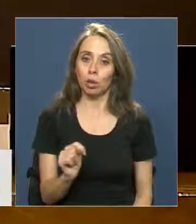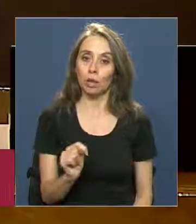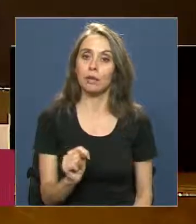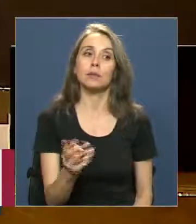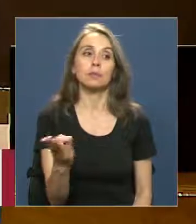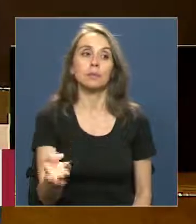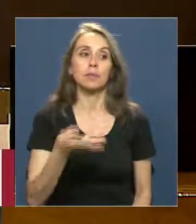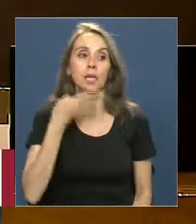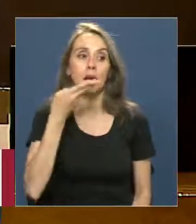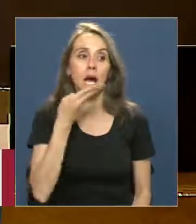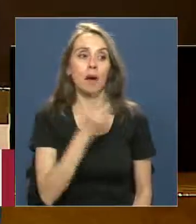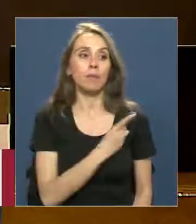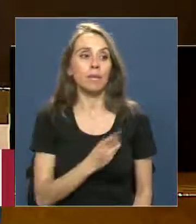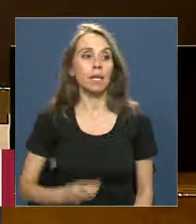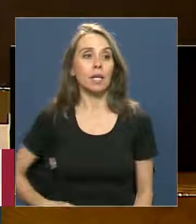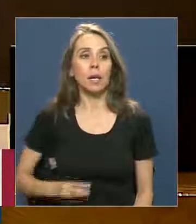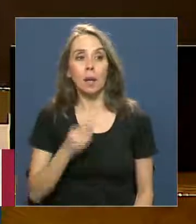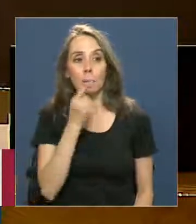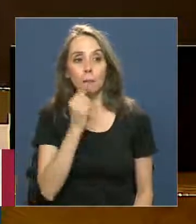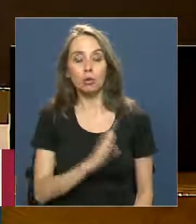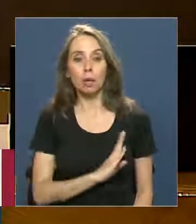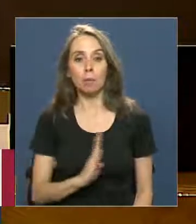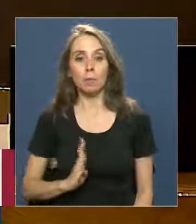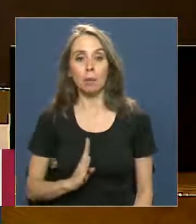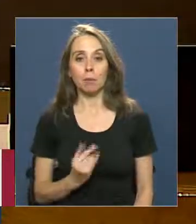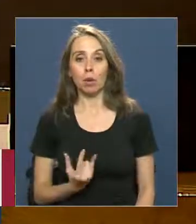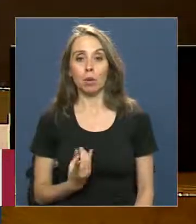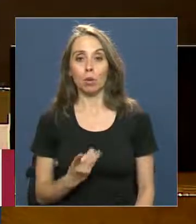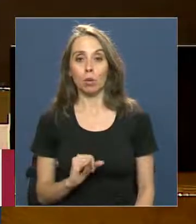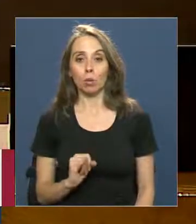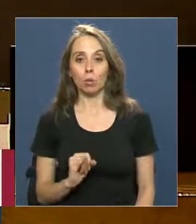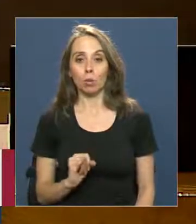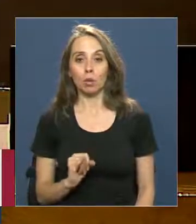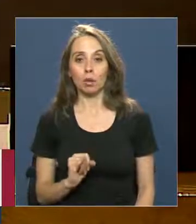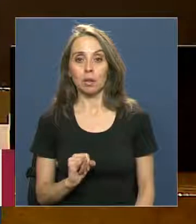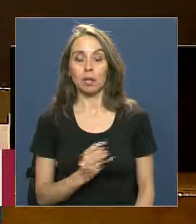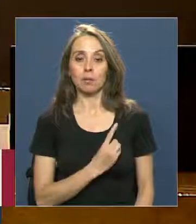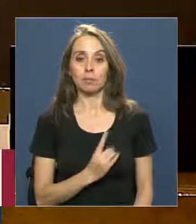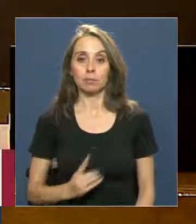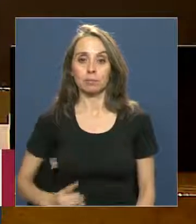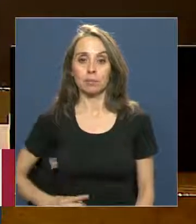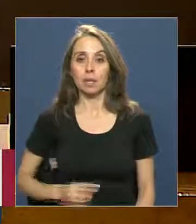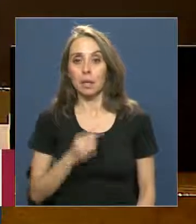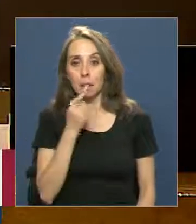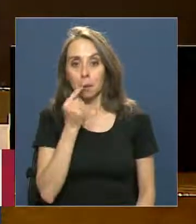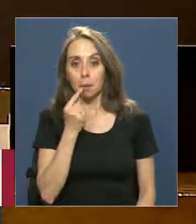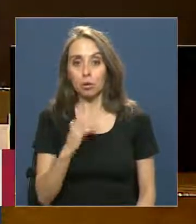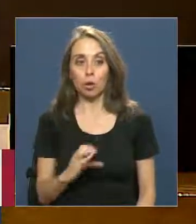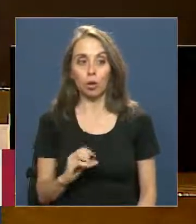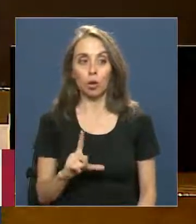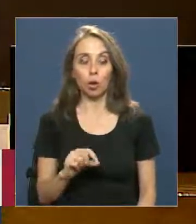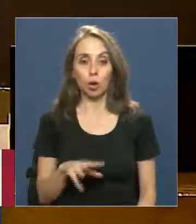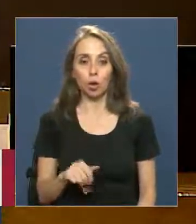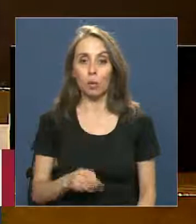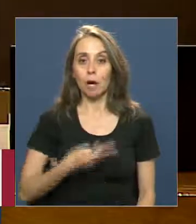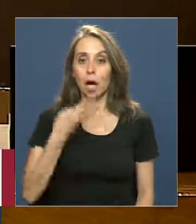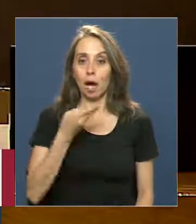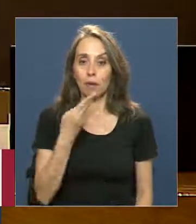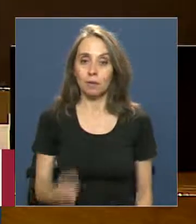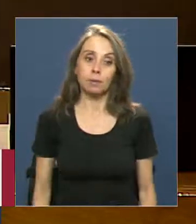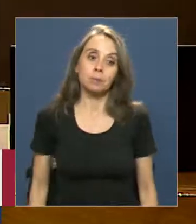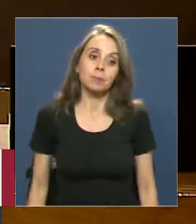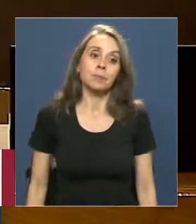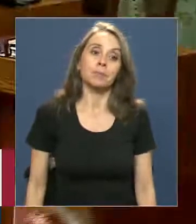de la palabra al honorable diputado integrante del Comité de la Unión Demócrata Independiente, diputado don Juan Antonio Coloma. Tiene la palabra.